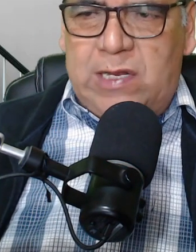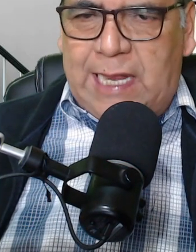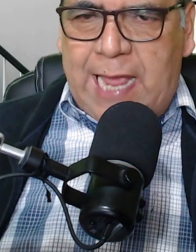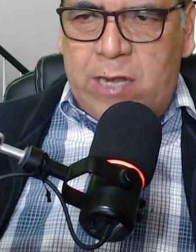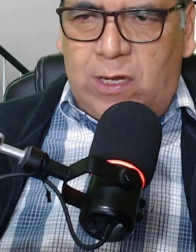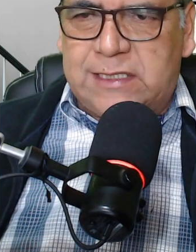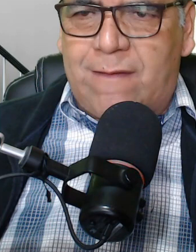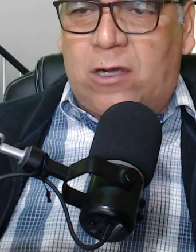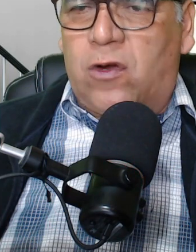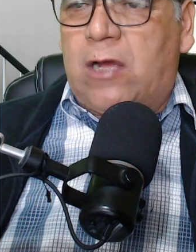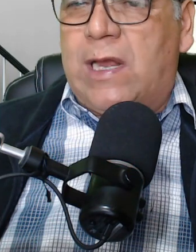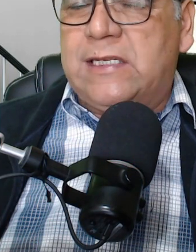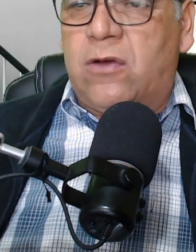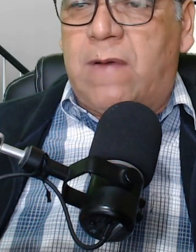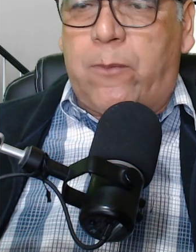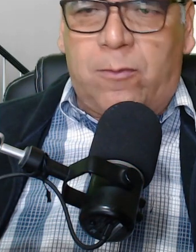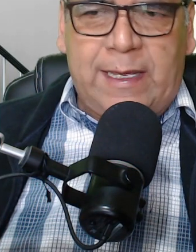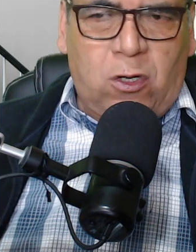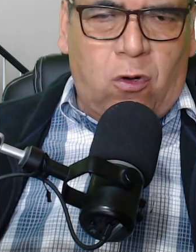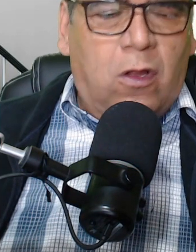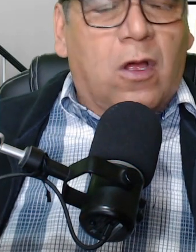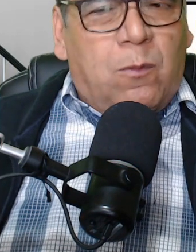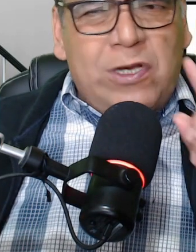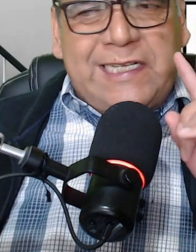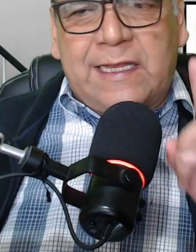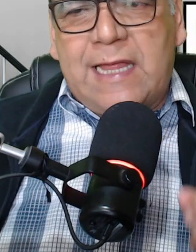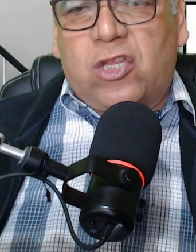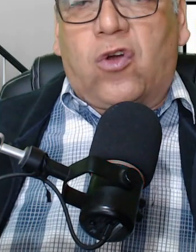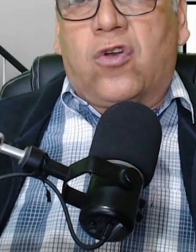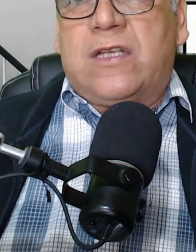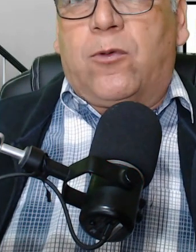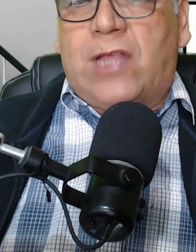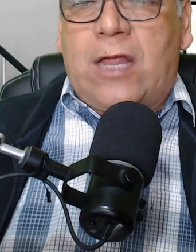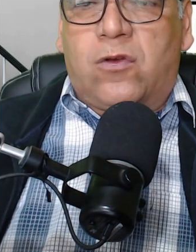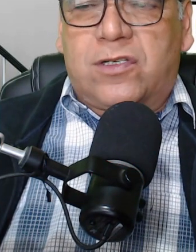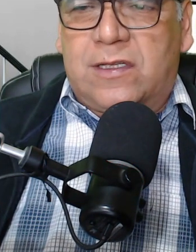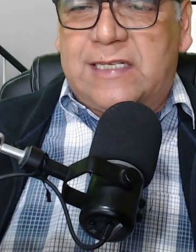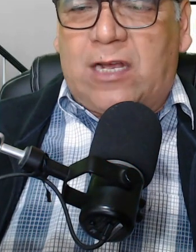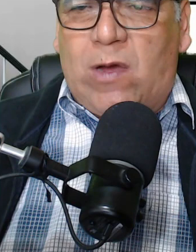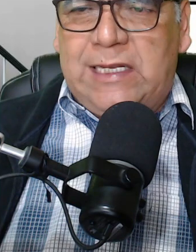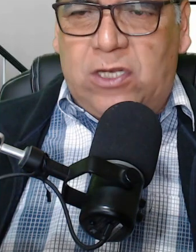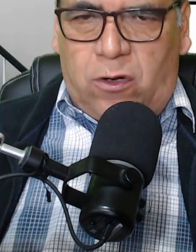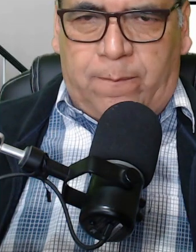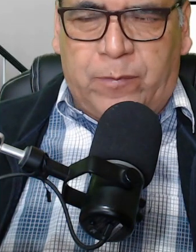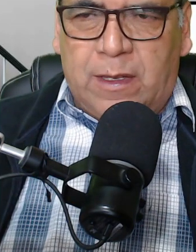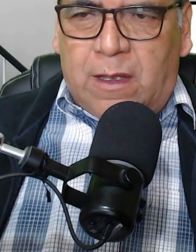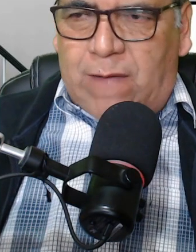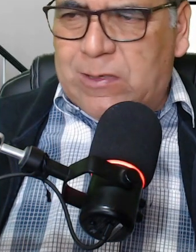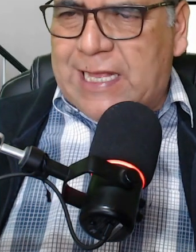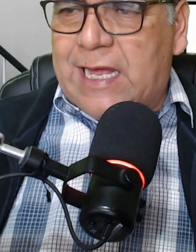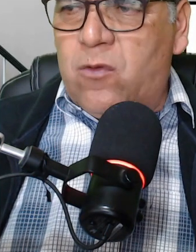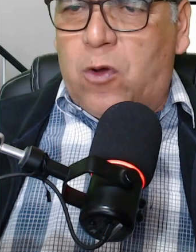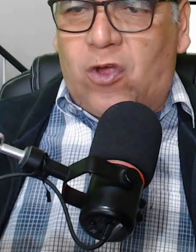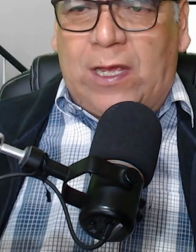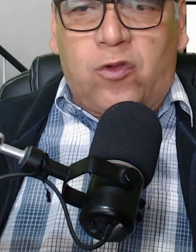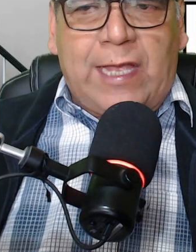cabildero italiano que estaba con la coalición Va por México, muy sentadito con los diputados de esa coalición. Vamos